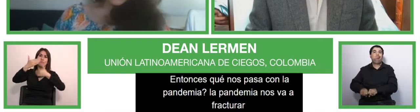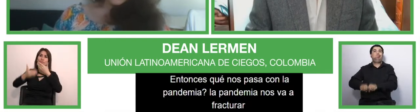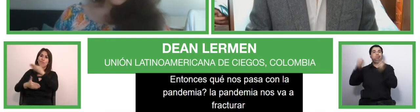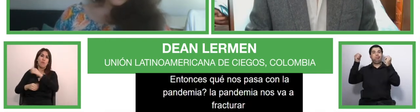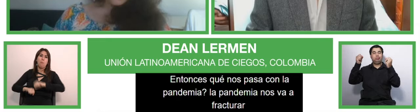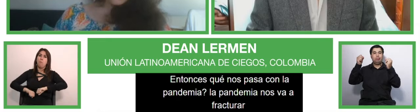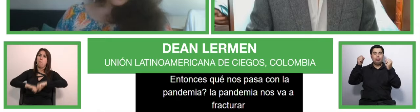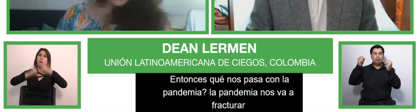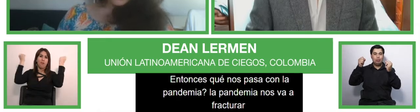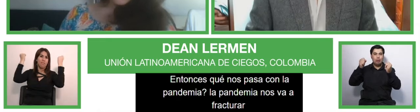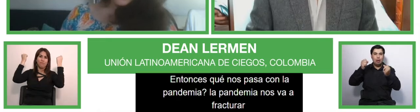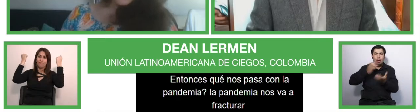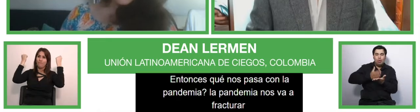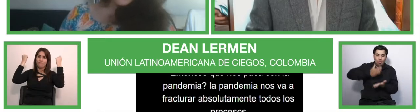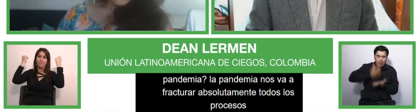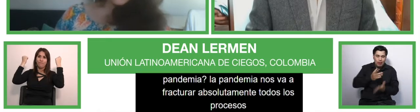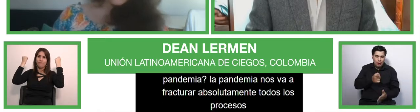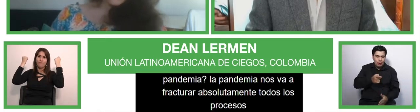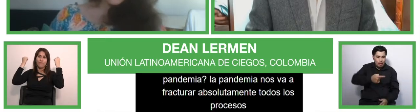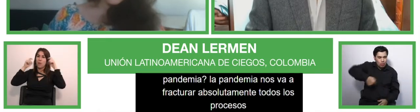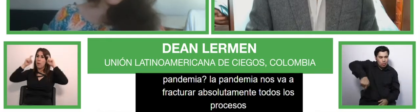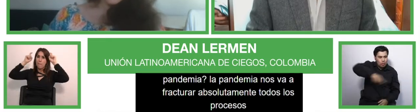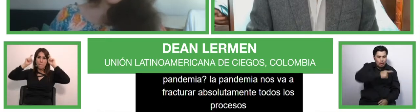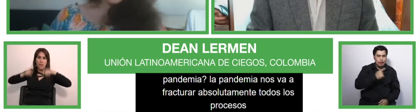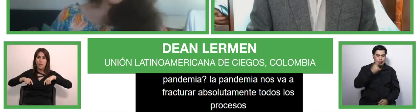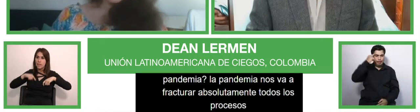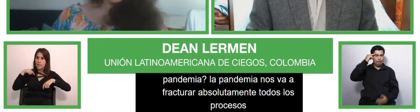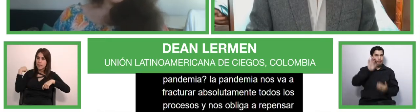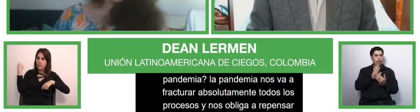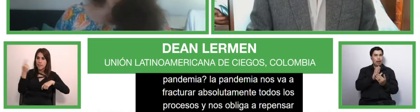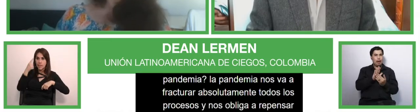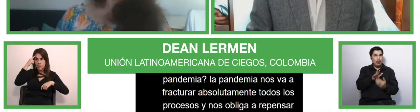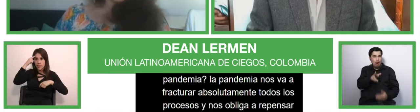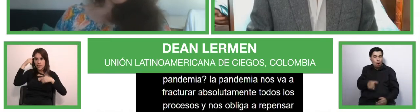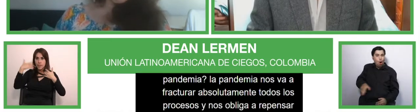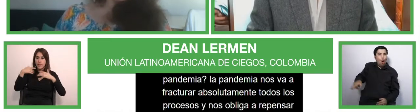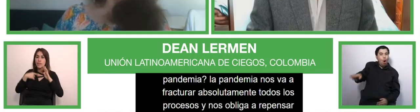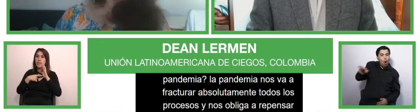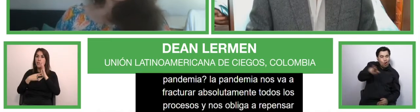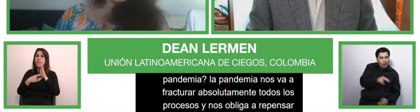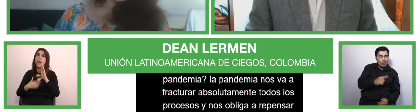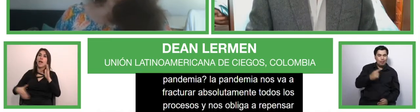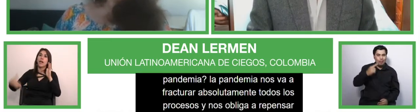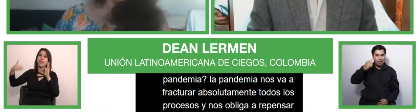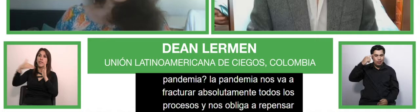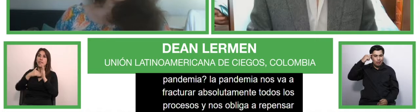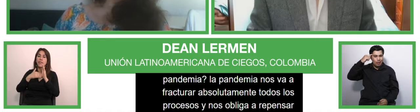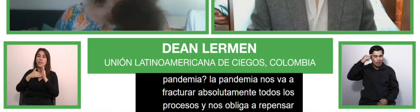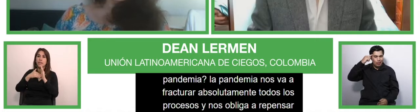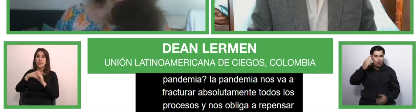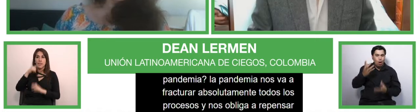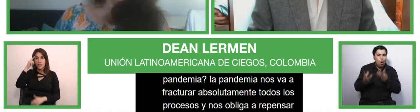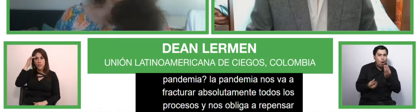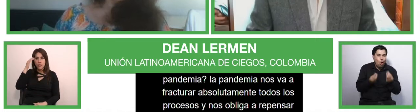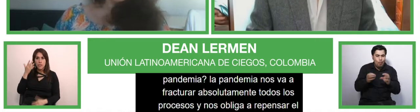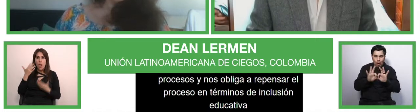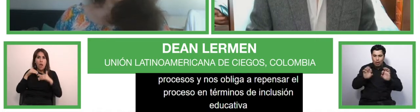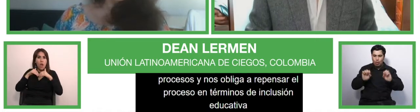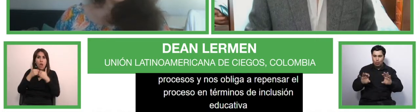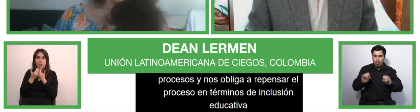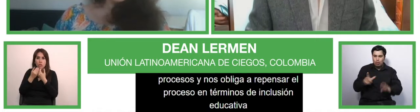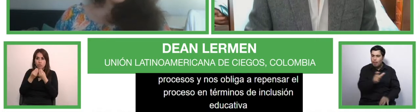a repensar algunas cosas en términos de inclusión educativa de personas con discapacidad, de estudiantes con